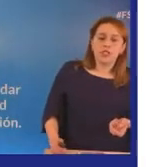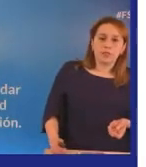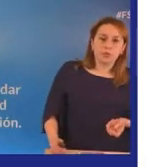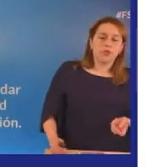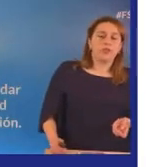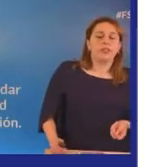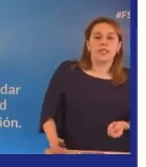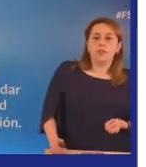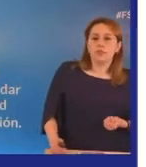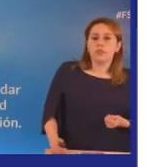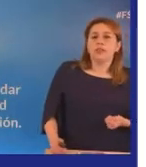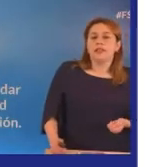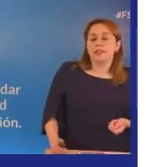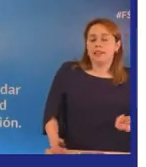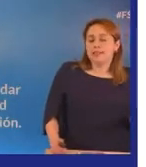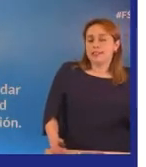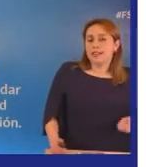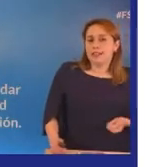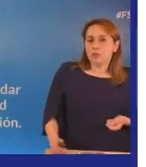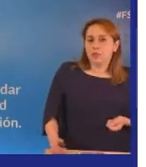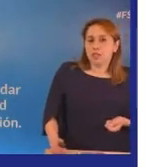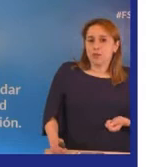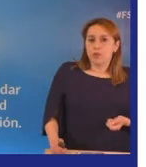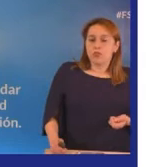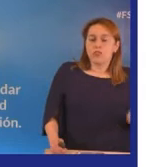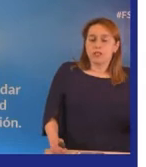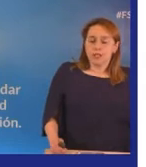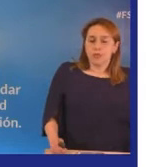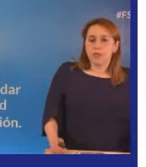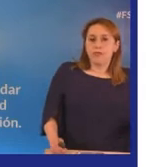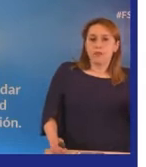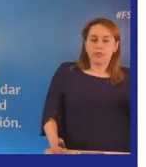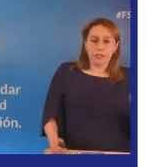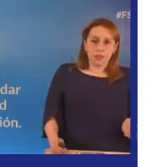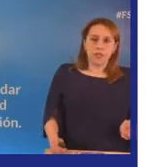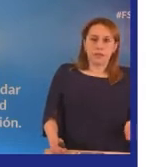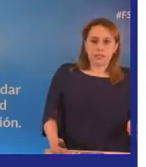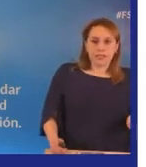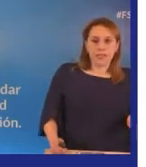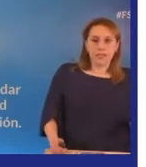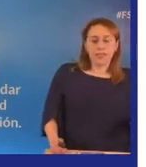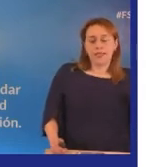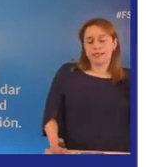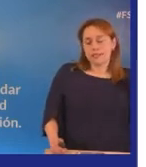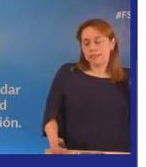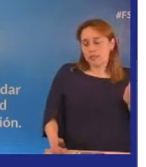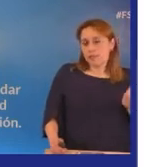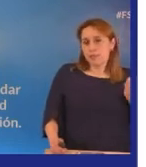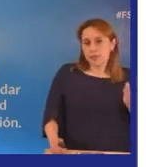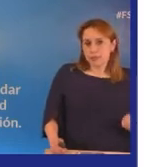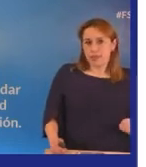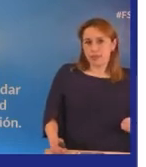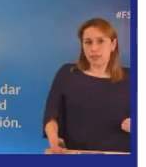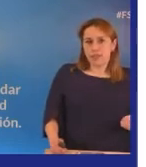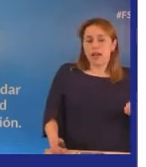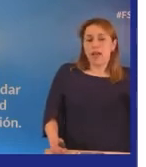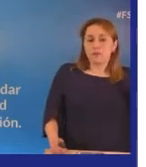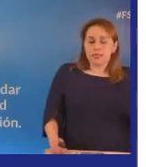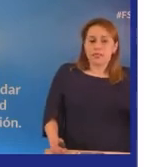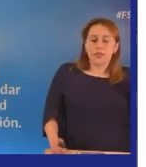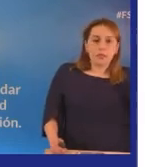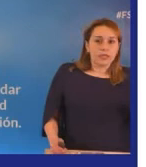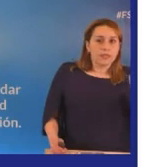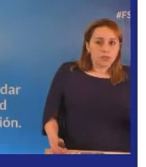Tenemos muchísimos objetivos. La idea sería que los pudiéramos concertar con la familia y con el paciente y hacer siempre presente